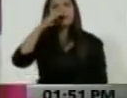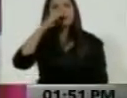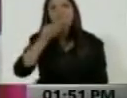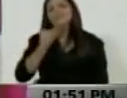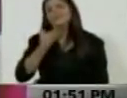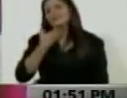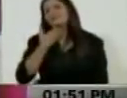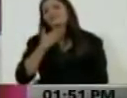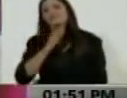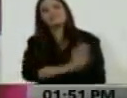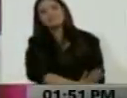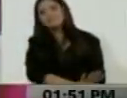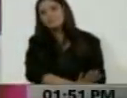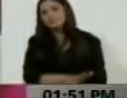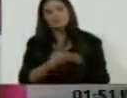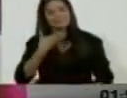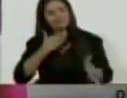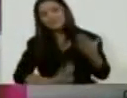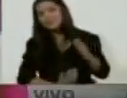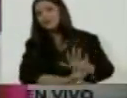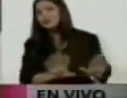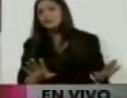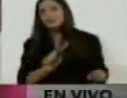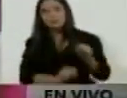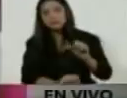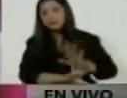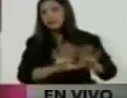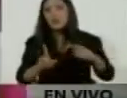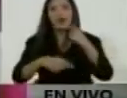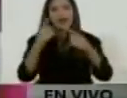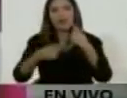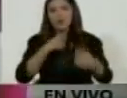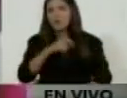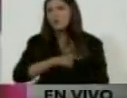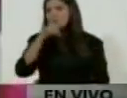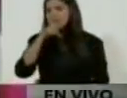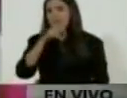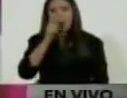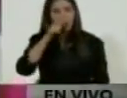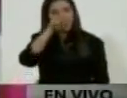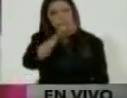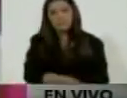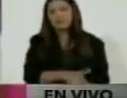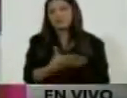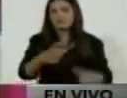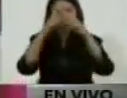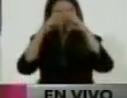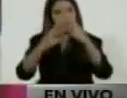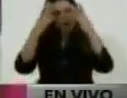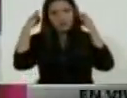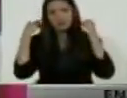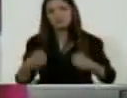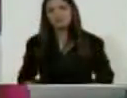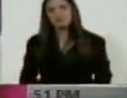repudiar en todas sus partes estas declaraciones asquerosas de este esperpento llamado Ramos Alup,